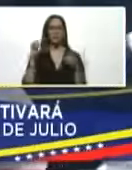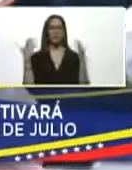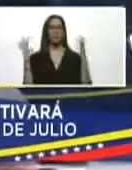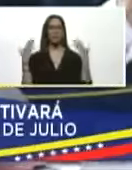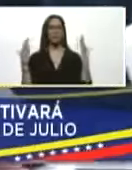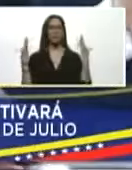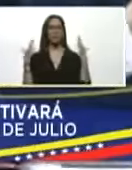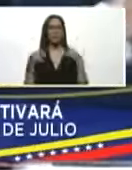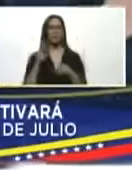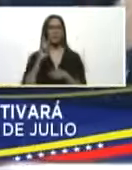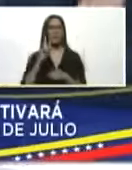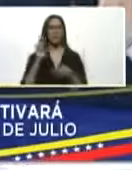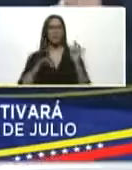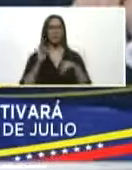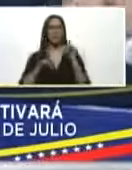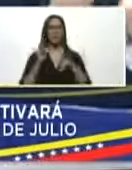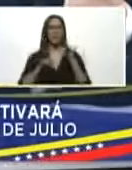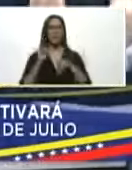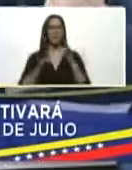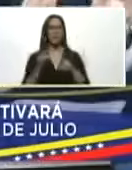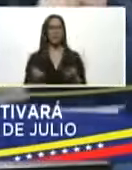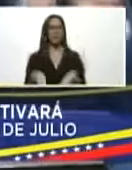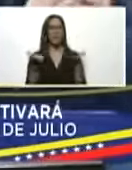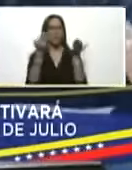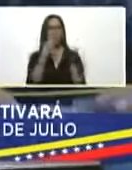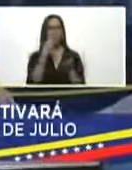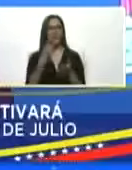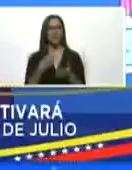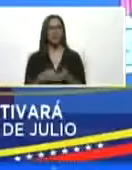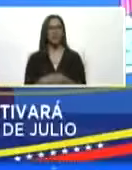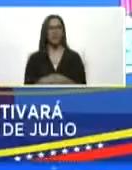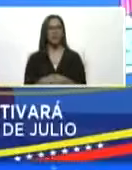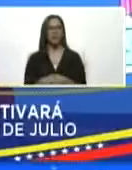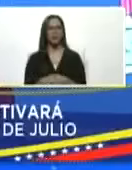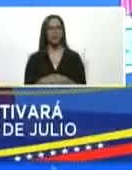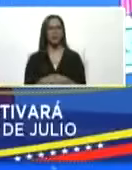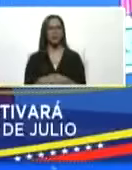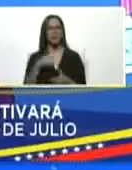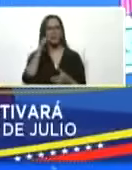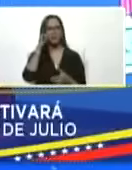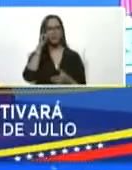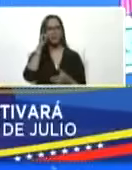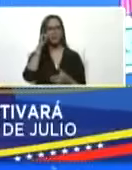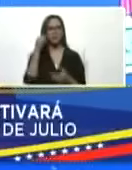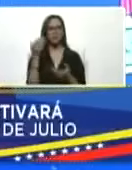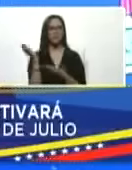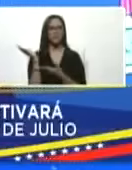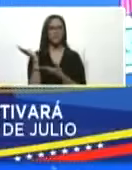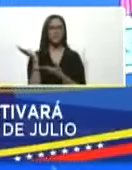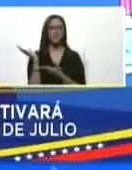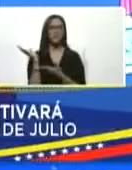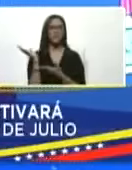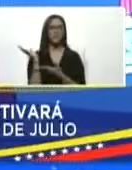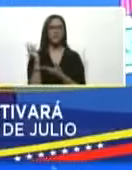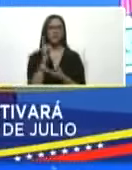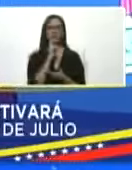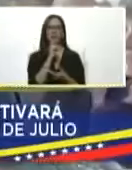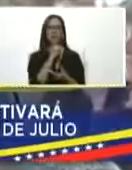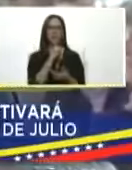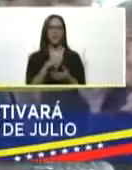Dos secretarias ejecutivas. Párense para que las vean. Y los camarógrafos tomen a todo el que yo vaya